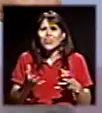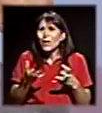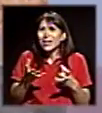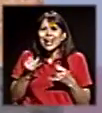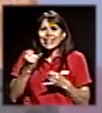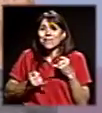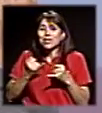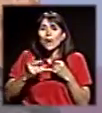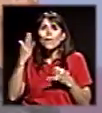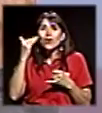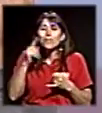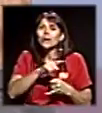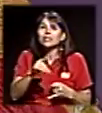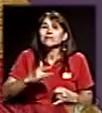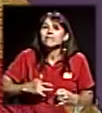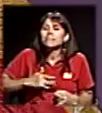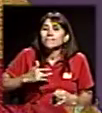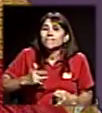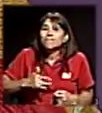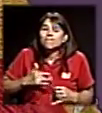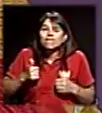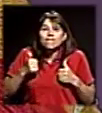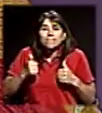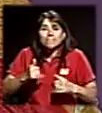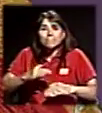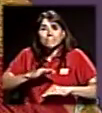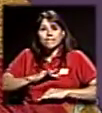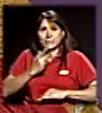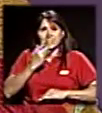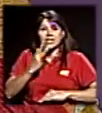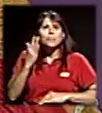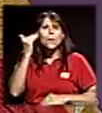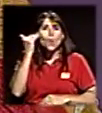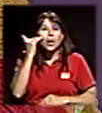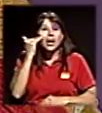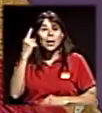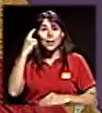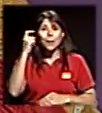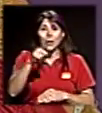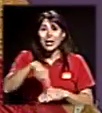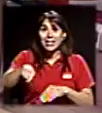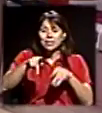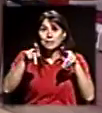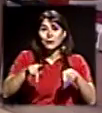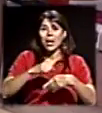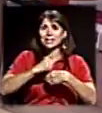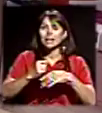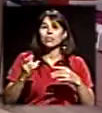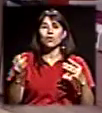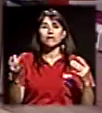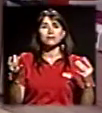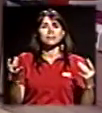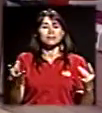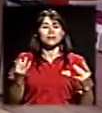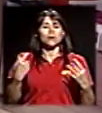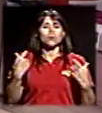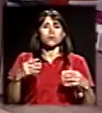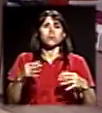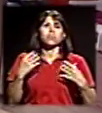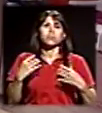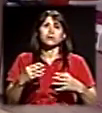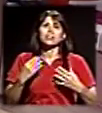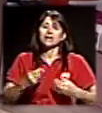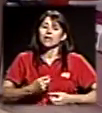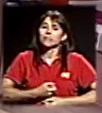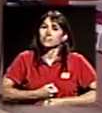están sintiendo riquísimo Por qué Porque durante la práctica de yoga has liberado cantidades increíbles que ya se